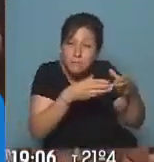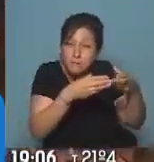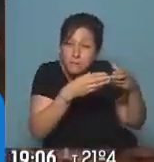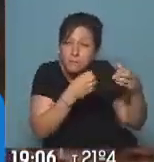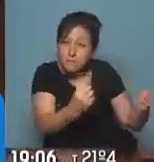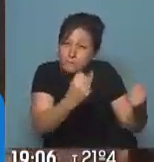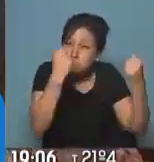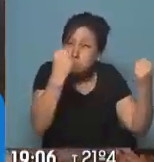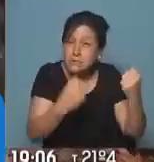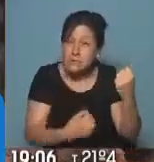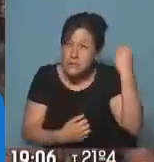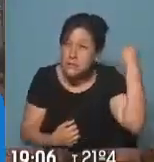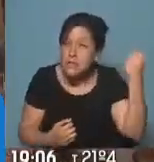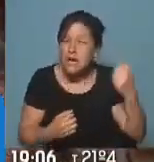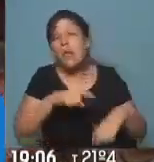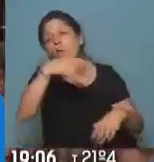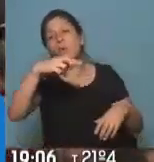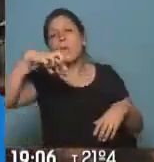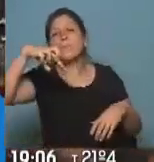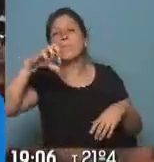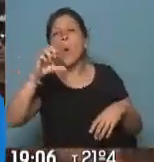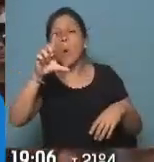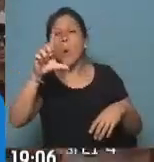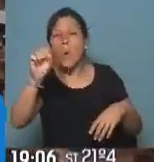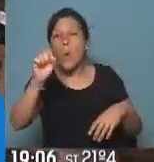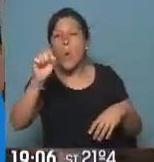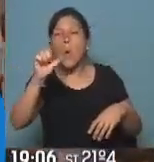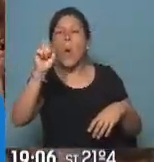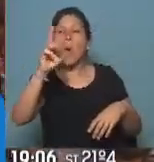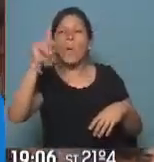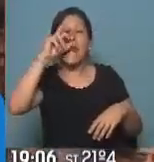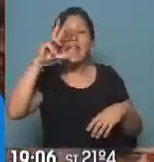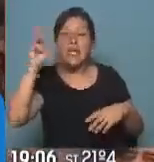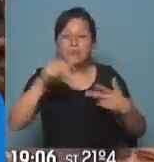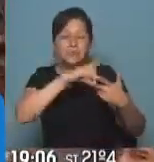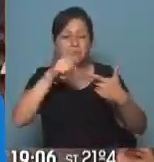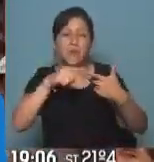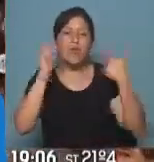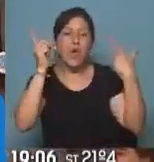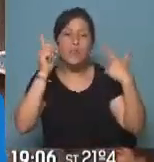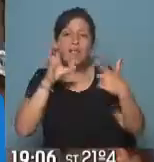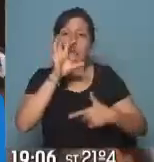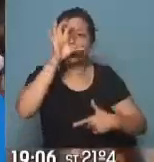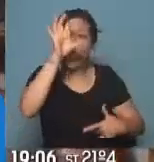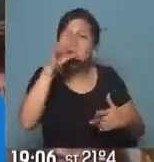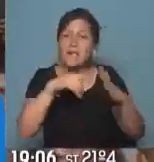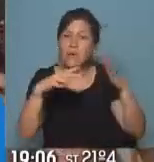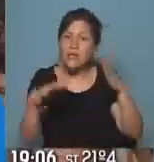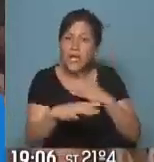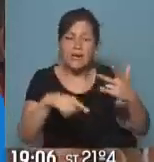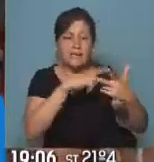MCT, también el Polo Obrero, docentes de la provincia de Buenos Aires, trabajadores del INTI,